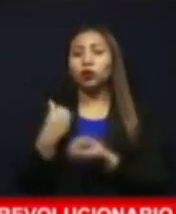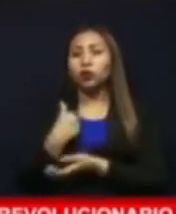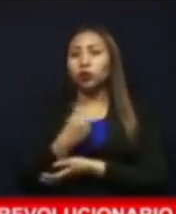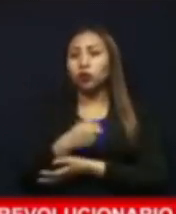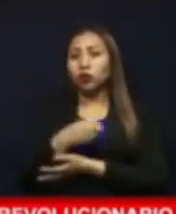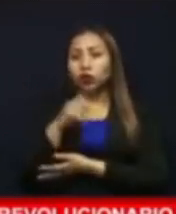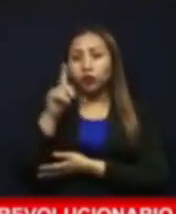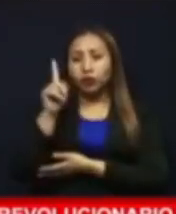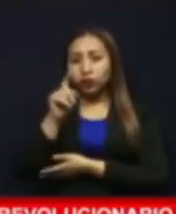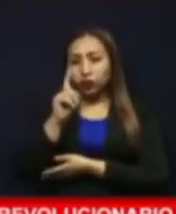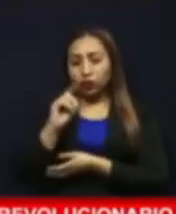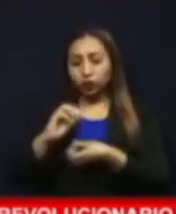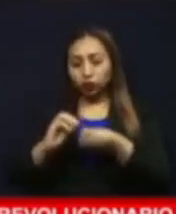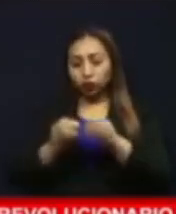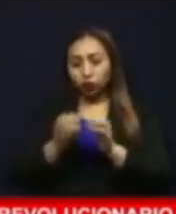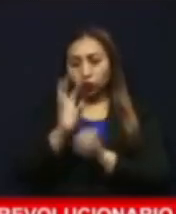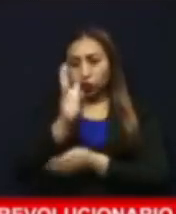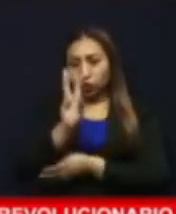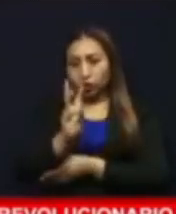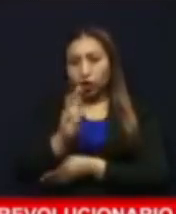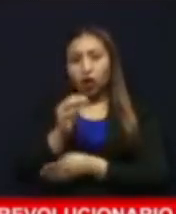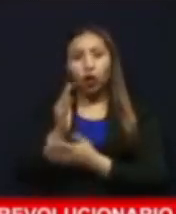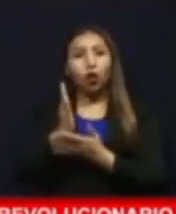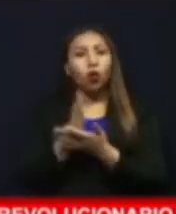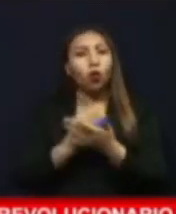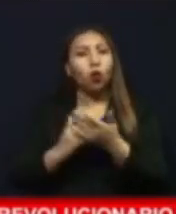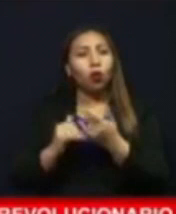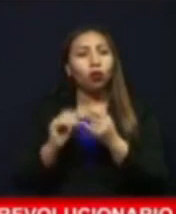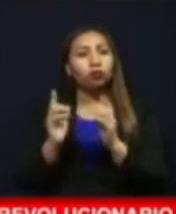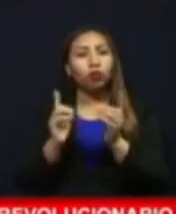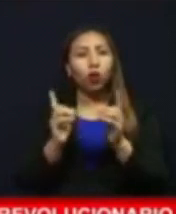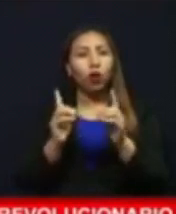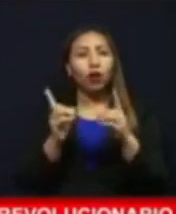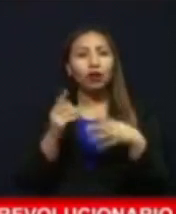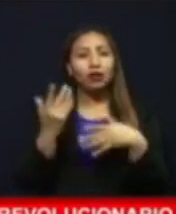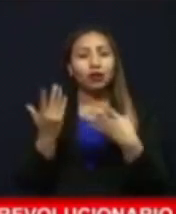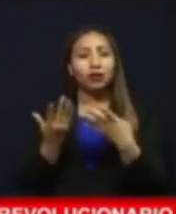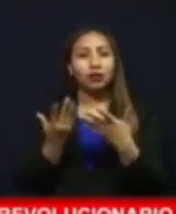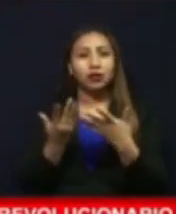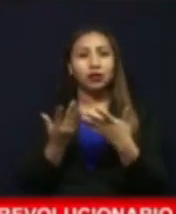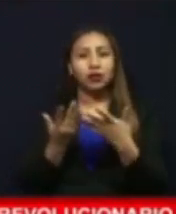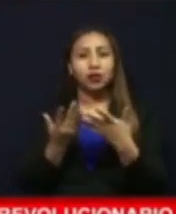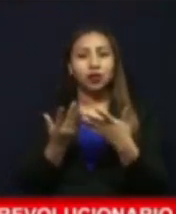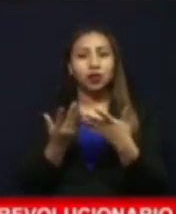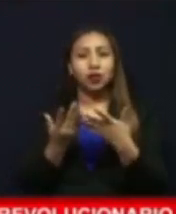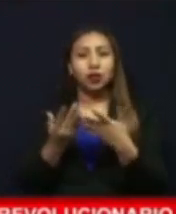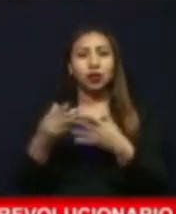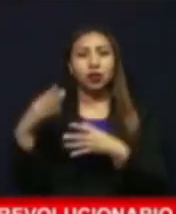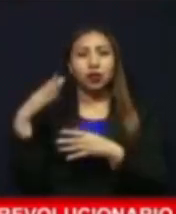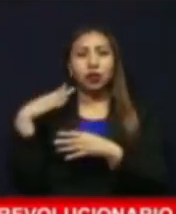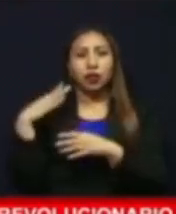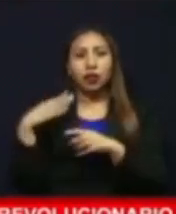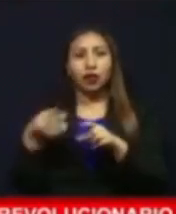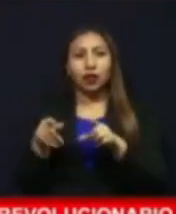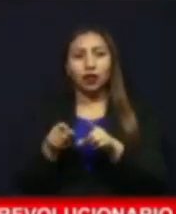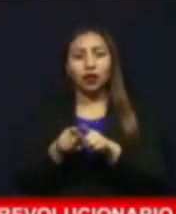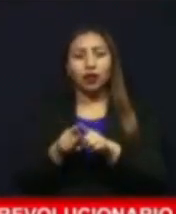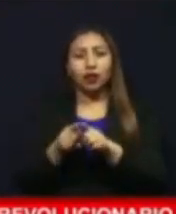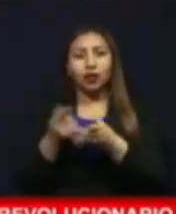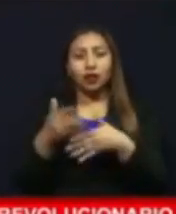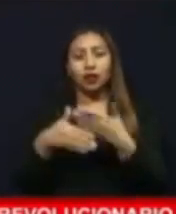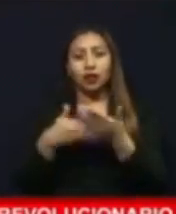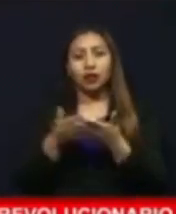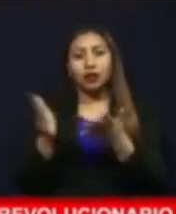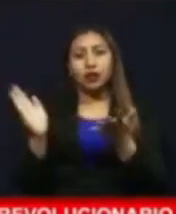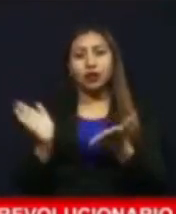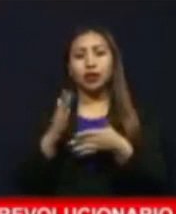de la autoridad del canal de panamá encargadas de liderar la adquisición e implementación de este programa cuente porque nosotros queremos